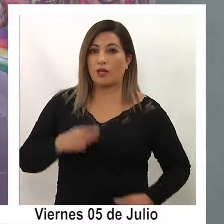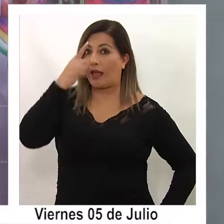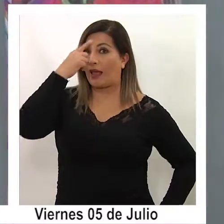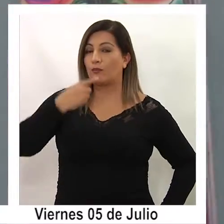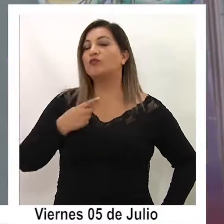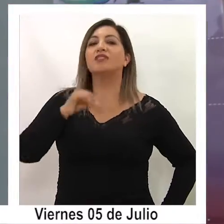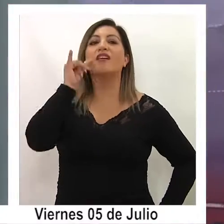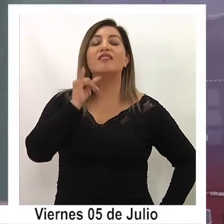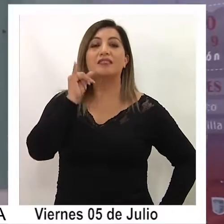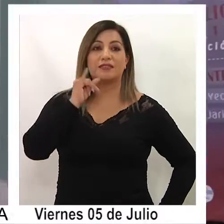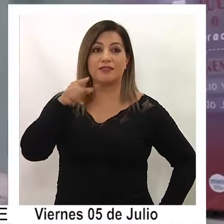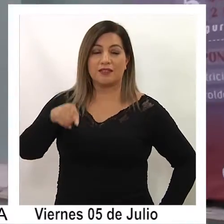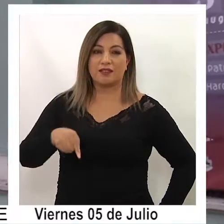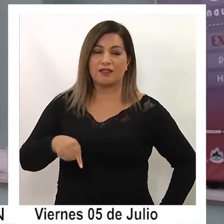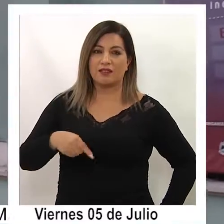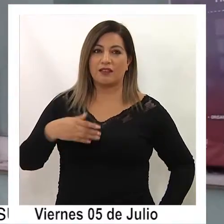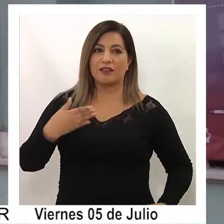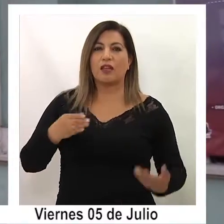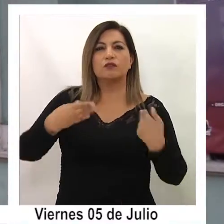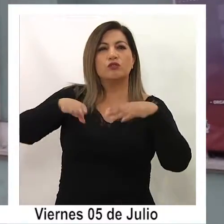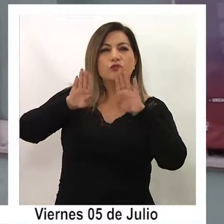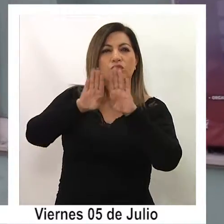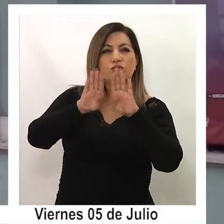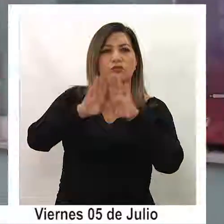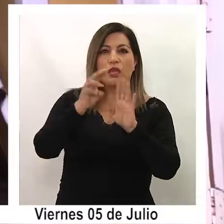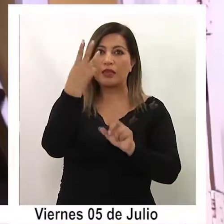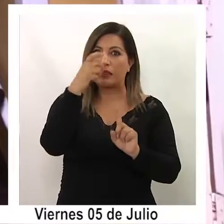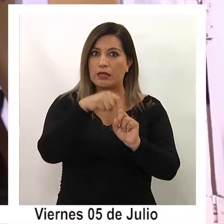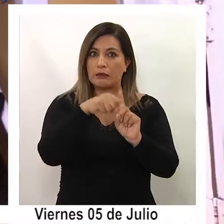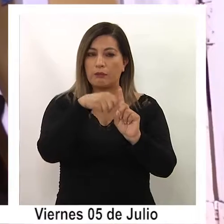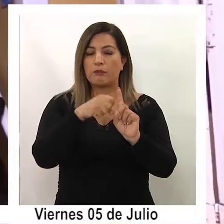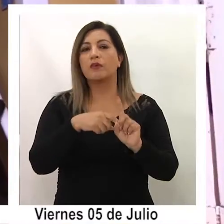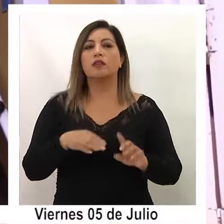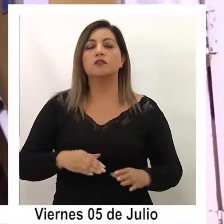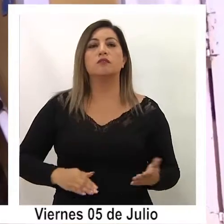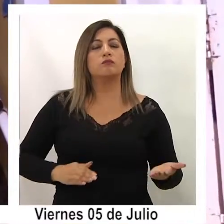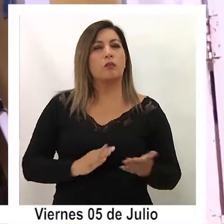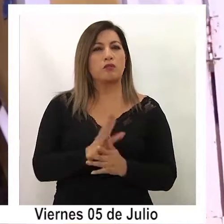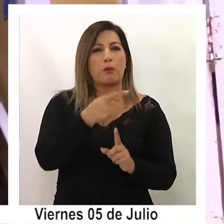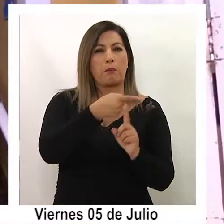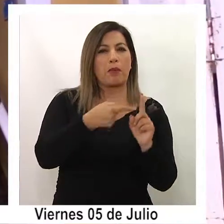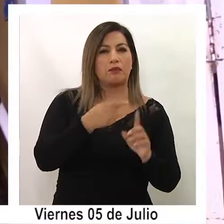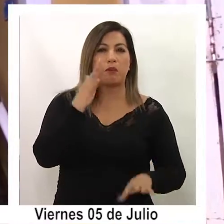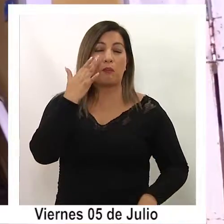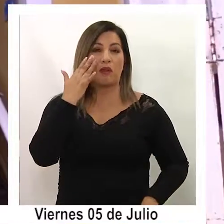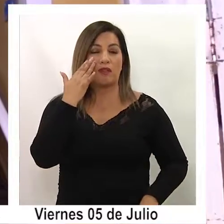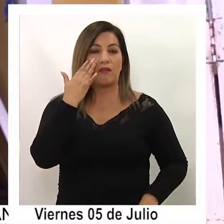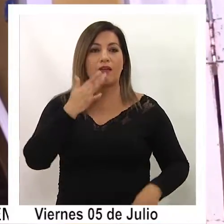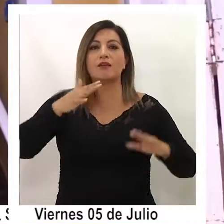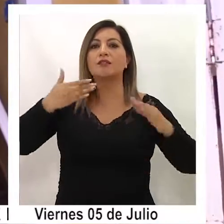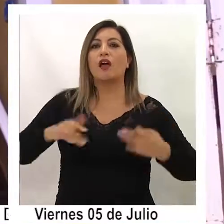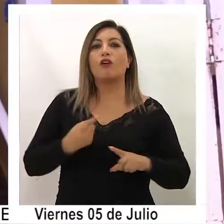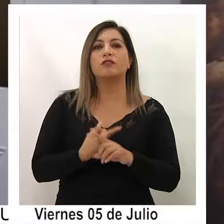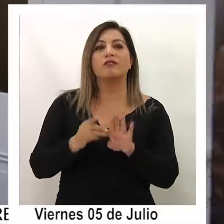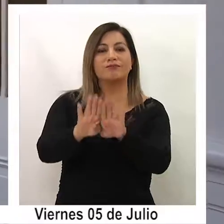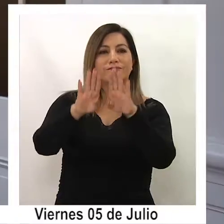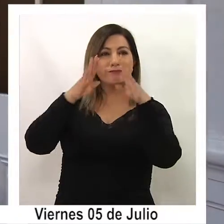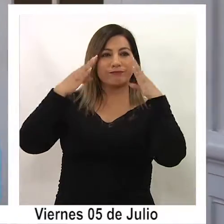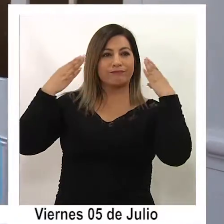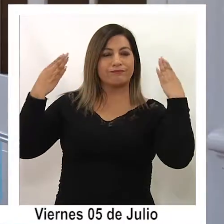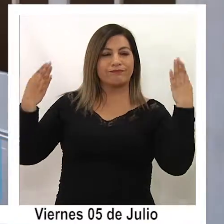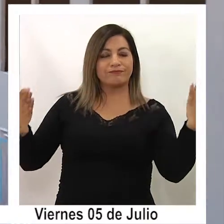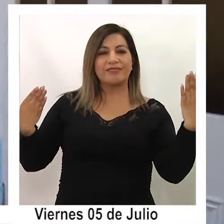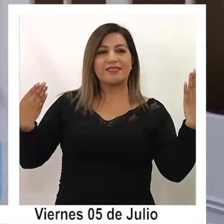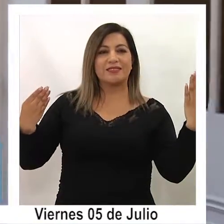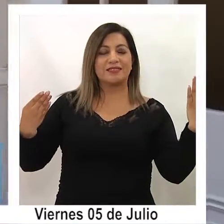El Museo Regional de Iquique, que estuvo cerrado durante 3 meses, desde mediados de abril, finalmente reabrió sus puertas